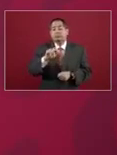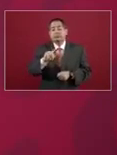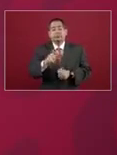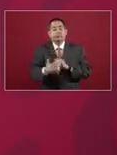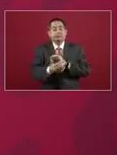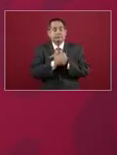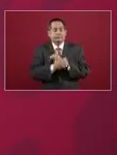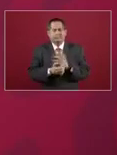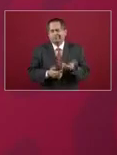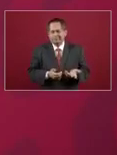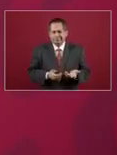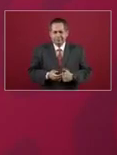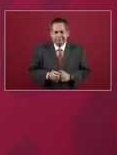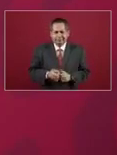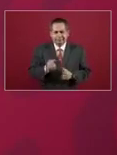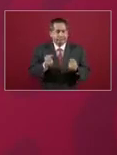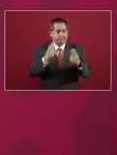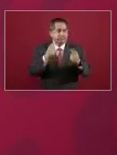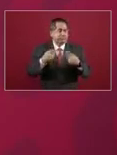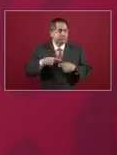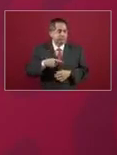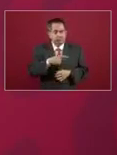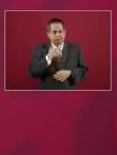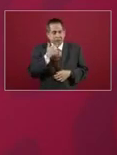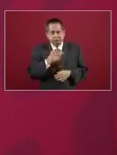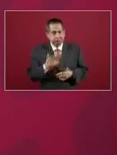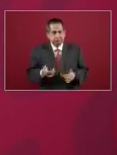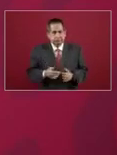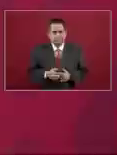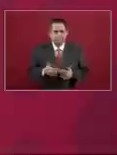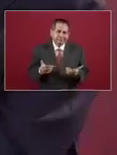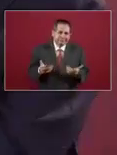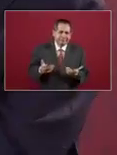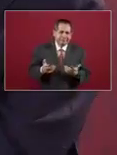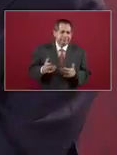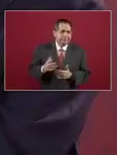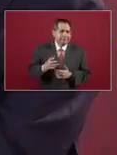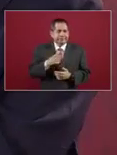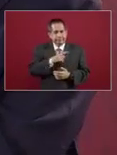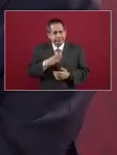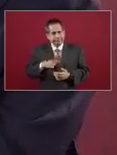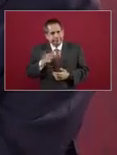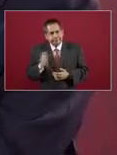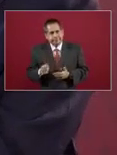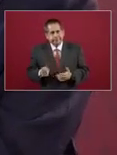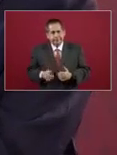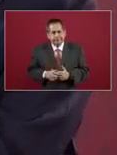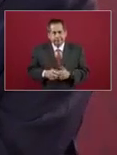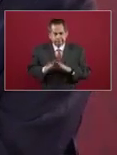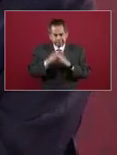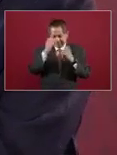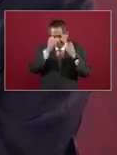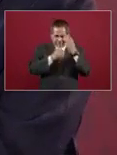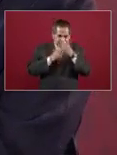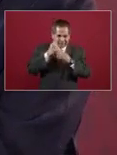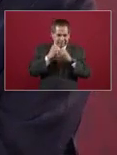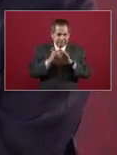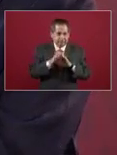y en algunos casos no funcionaron. O sea, hay que evaluar,